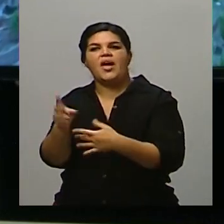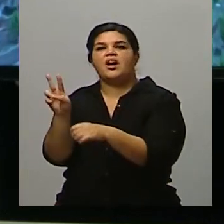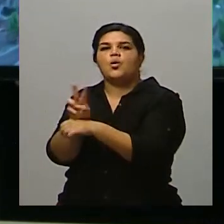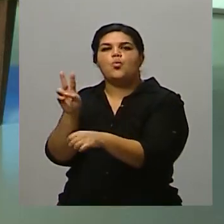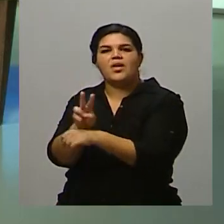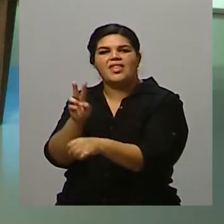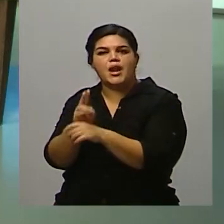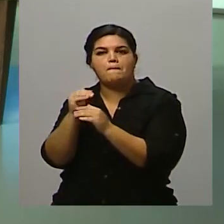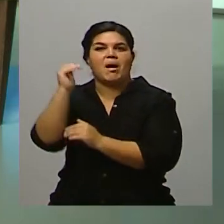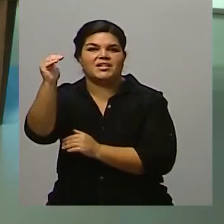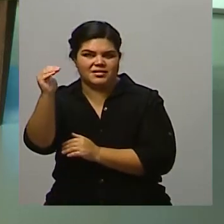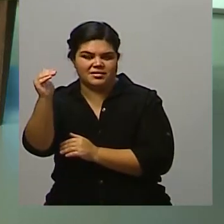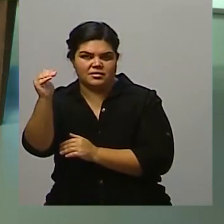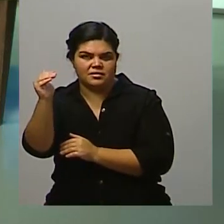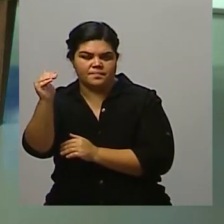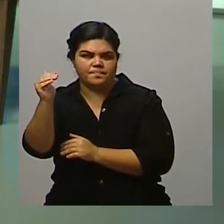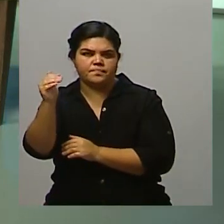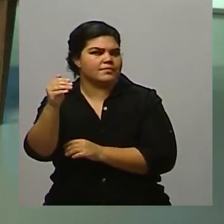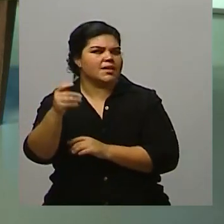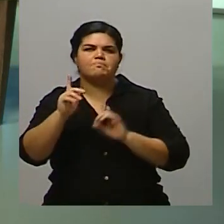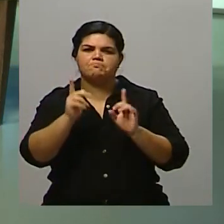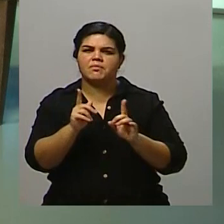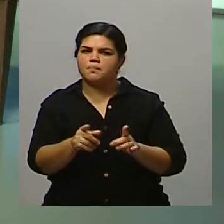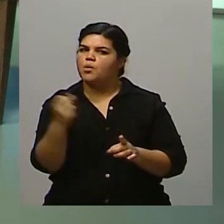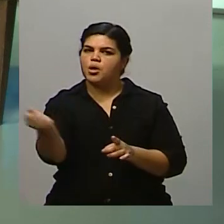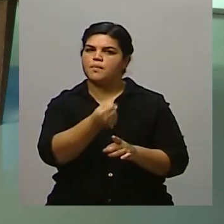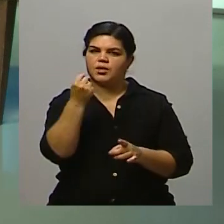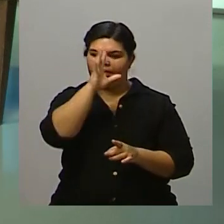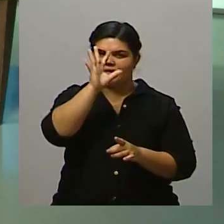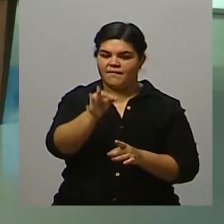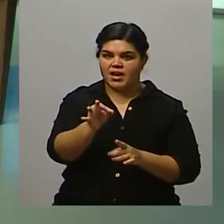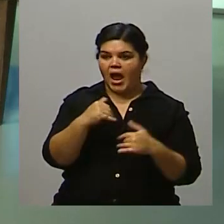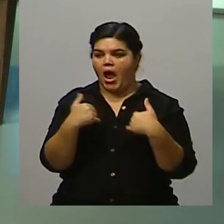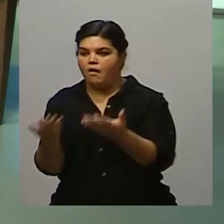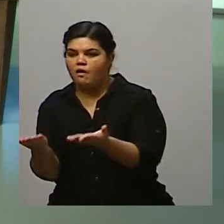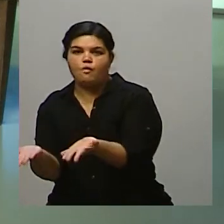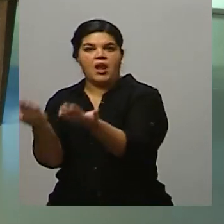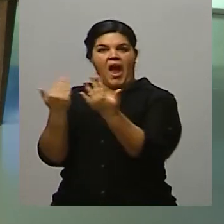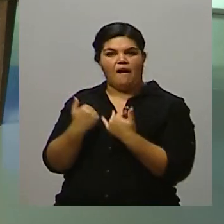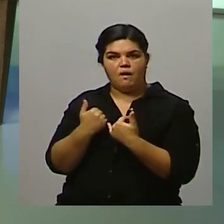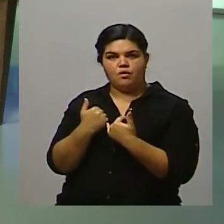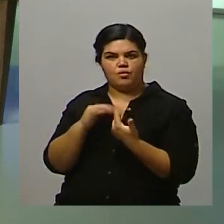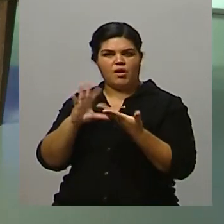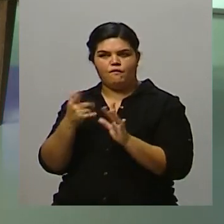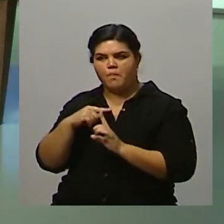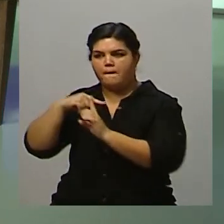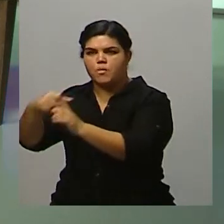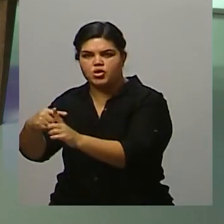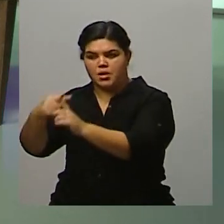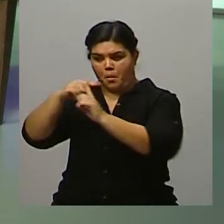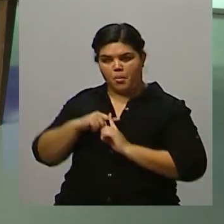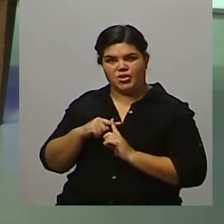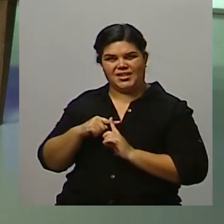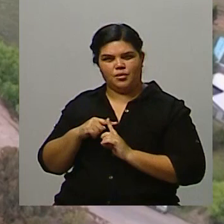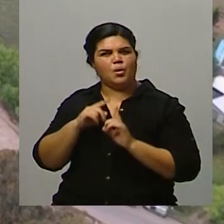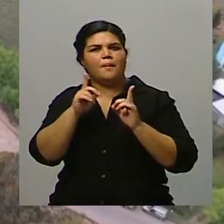adelante. ¿No? Todo siempre se resume en un concepto de costo y beneficio. Y muchas veces el Estado tiene que velar